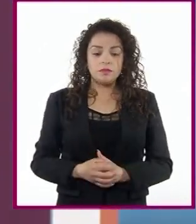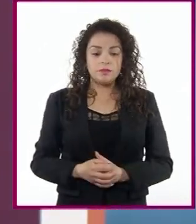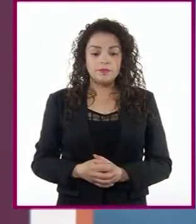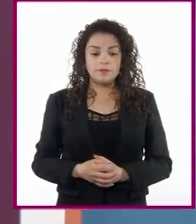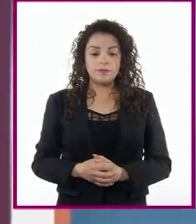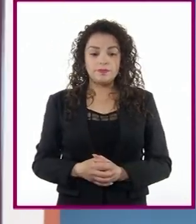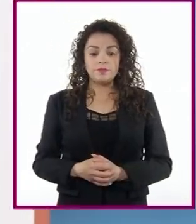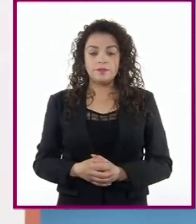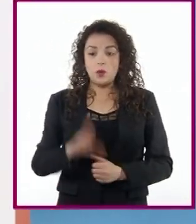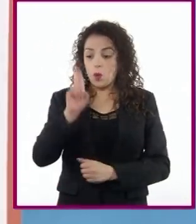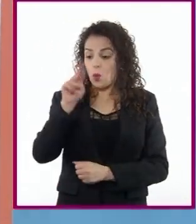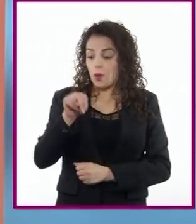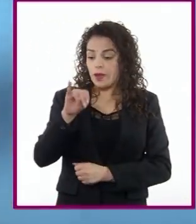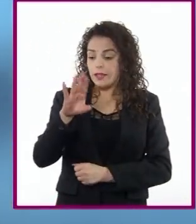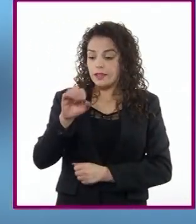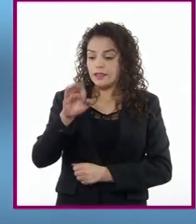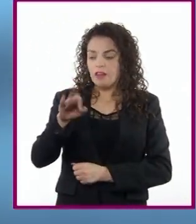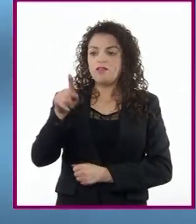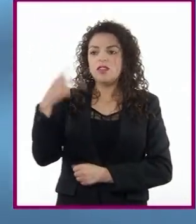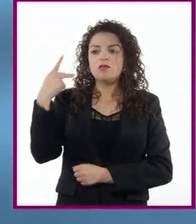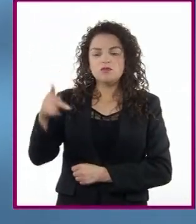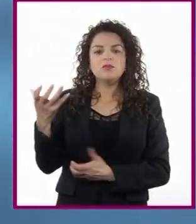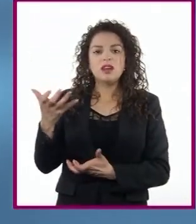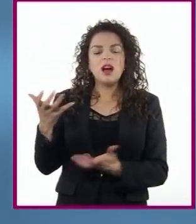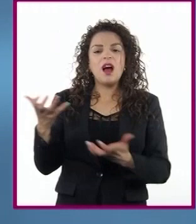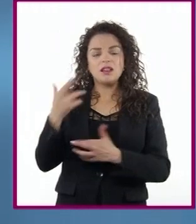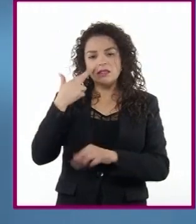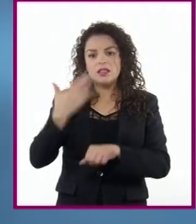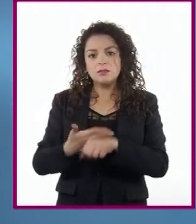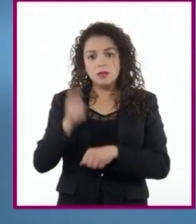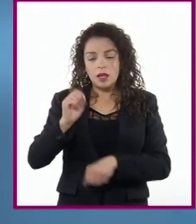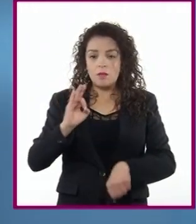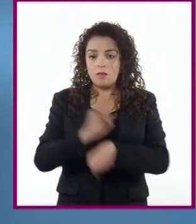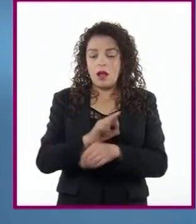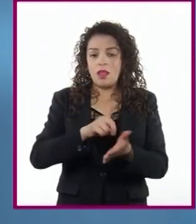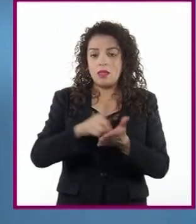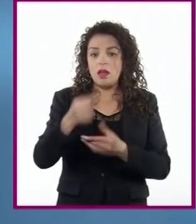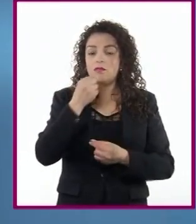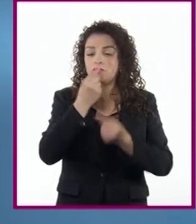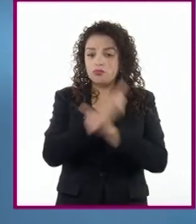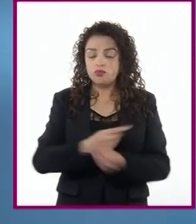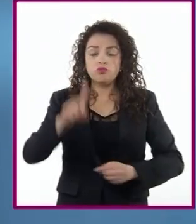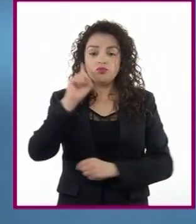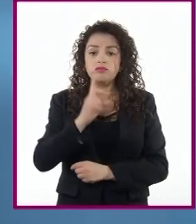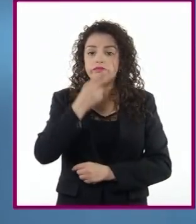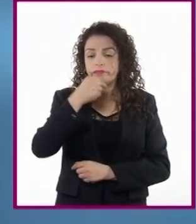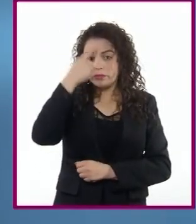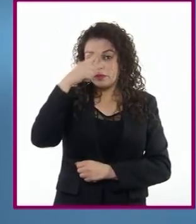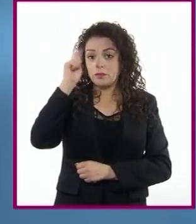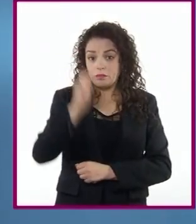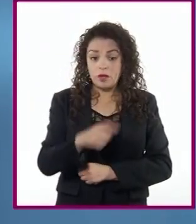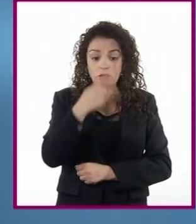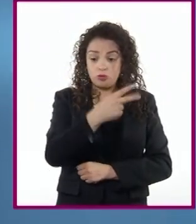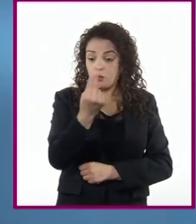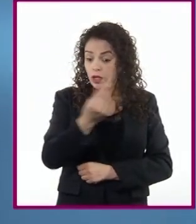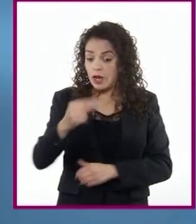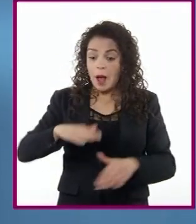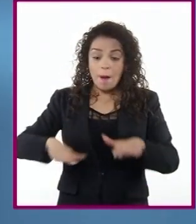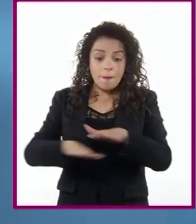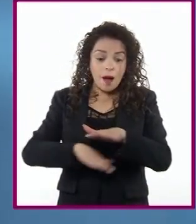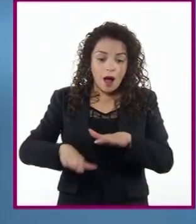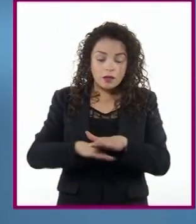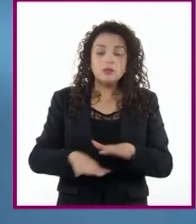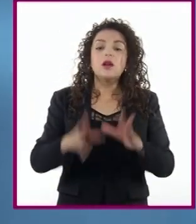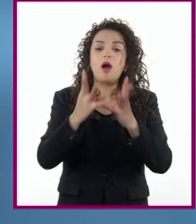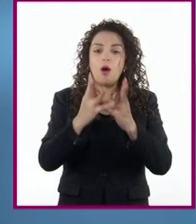misión de UNICEF consiste en proteger los derechos de niños y niñas para contribuir a resolver sus necesidades básicas y